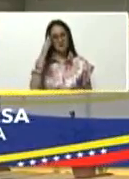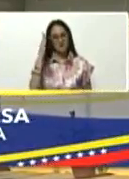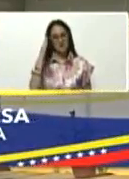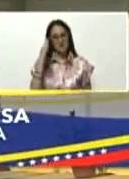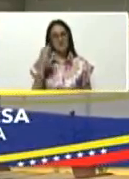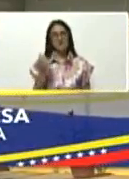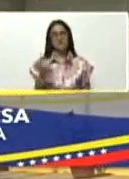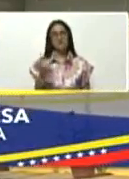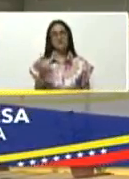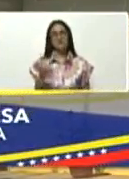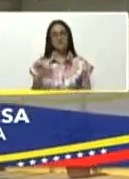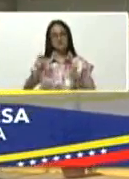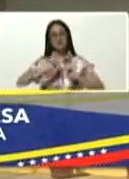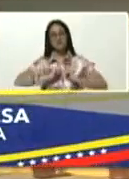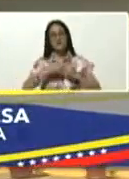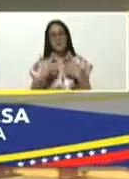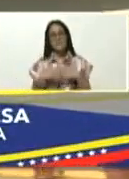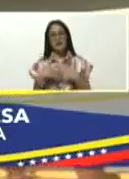la industria hace un mes.